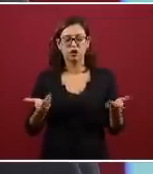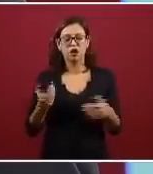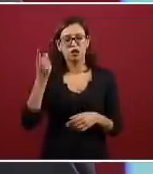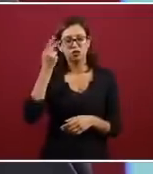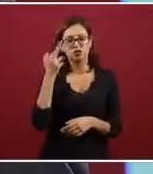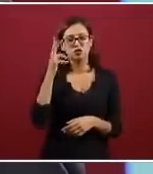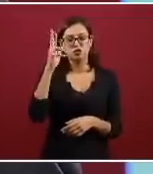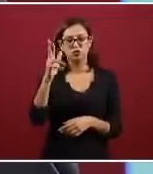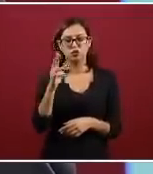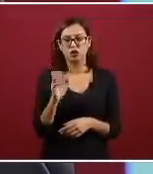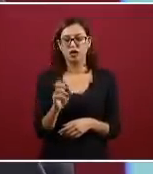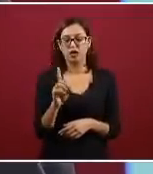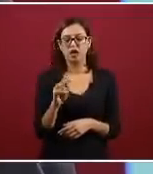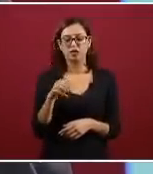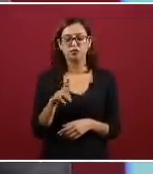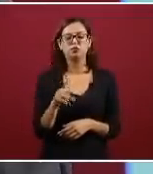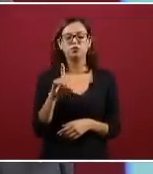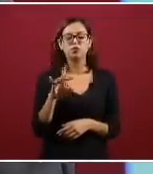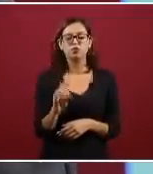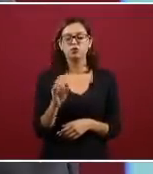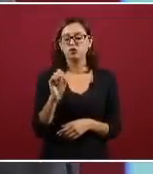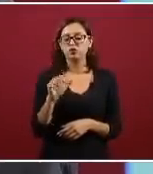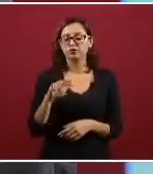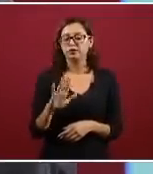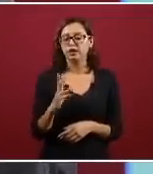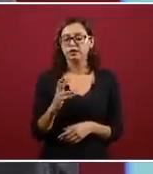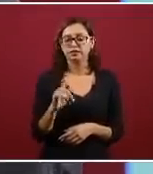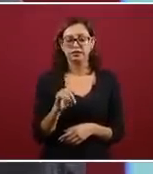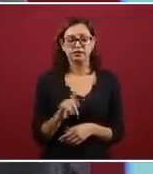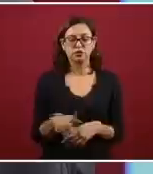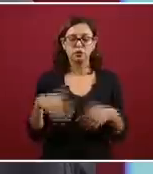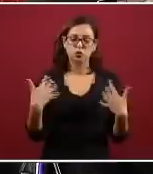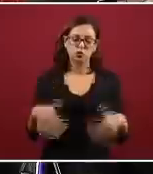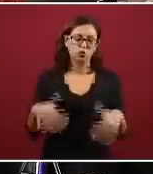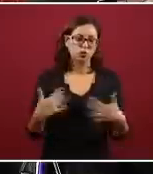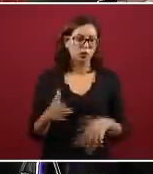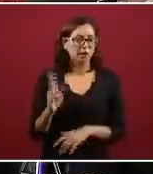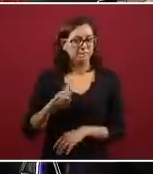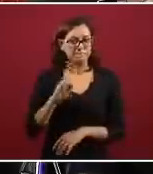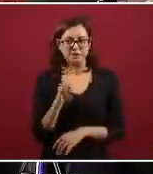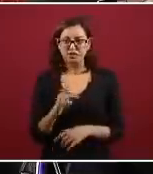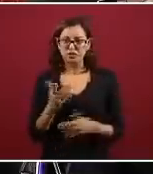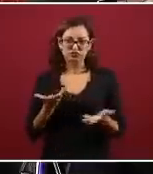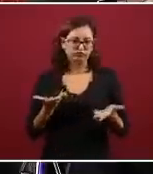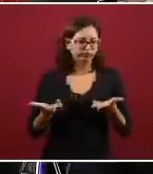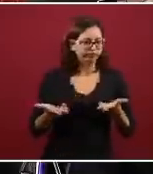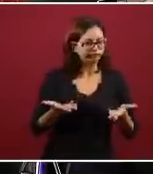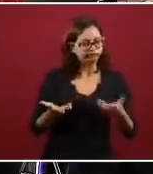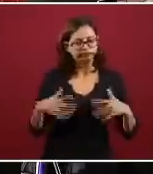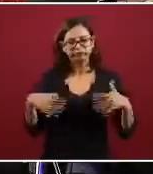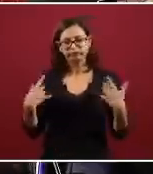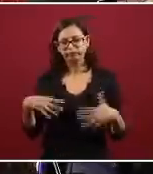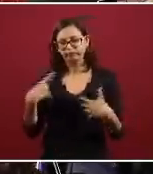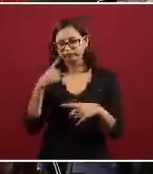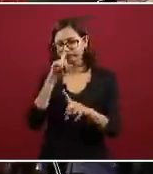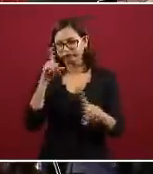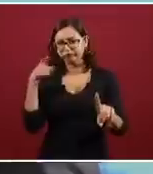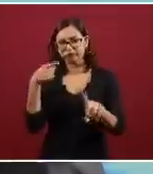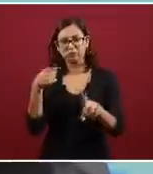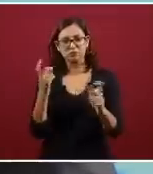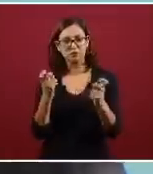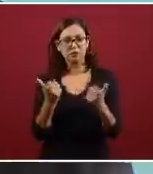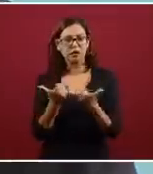Sánchez, que realmente nos prestó un gran auxilio con una visión financiera